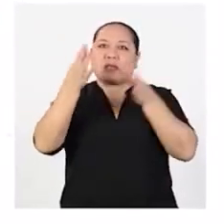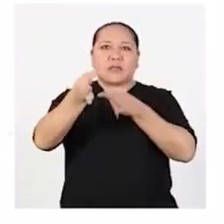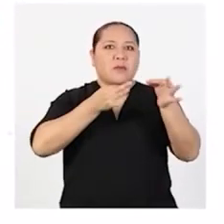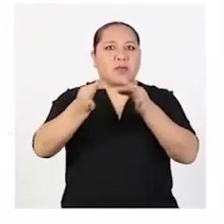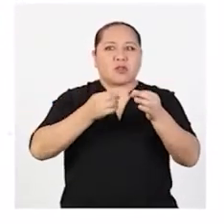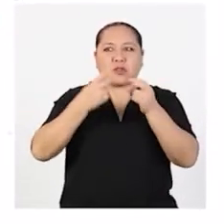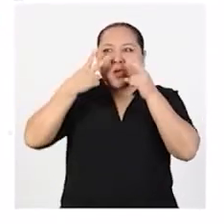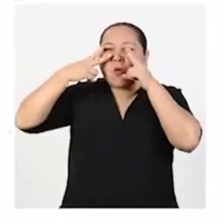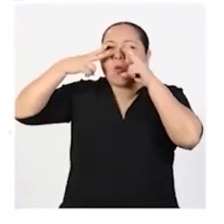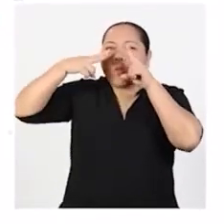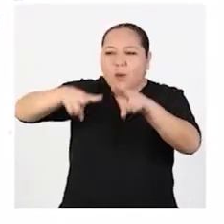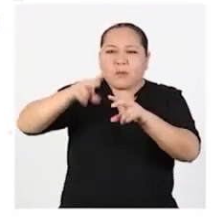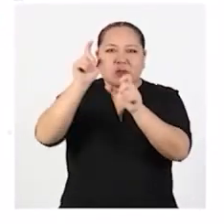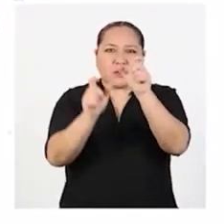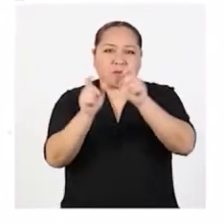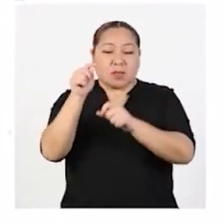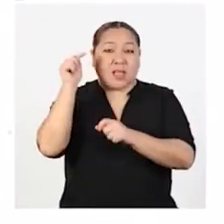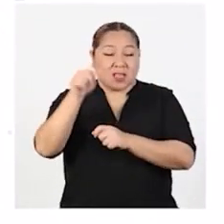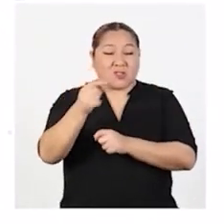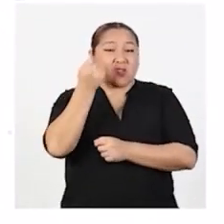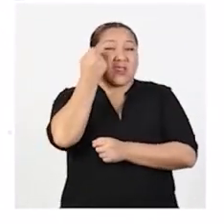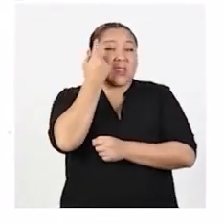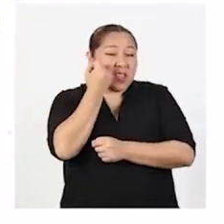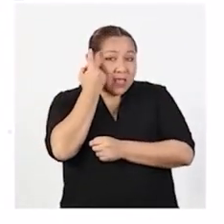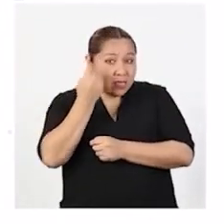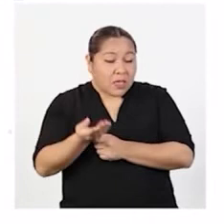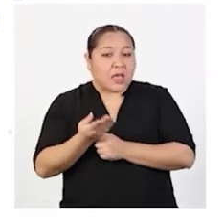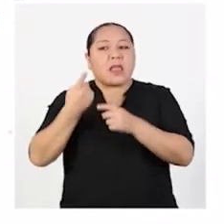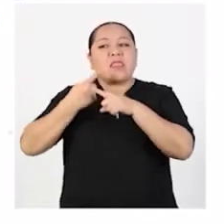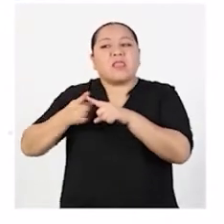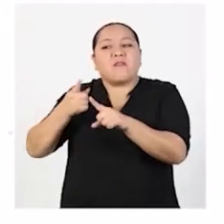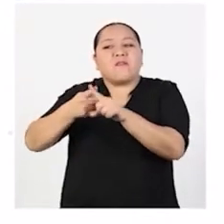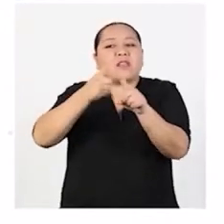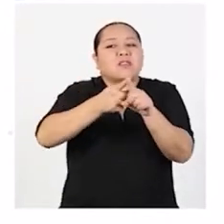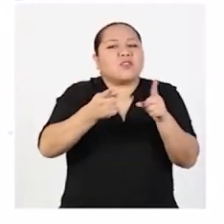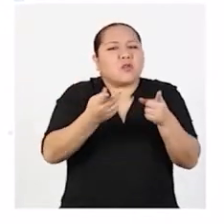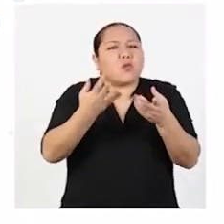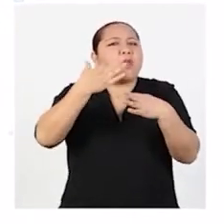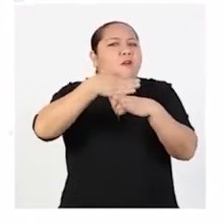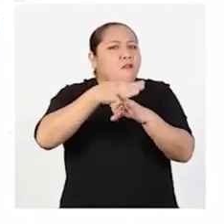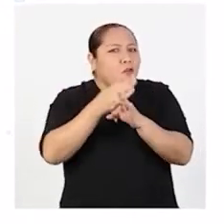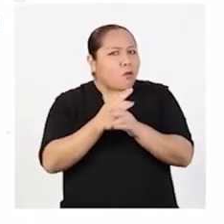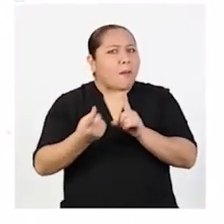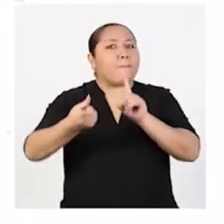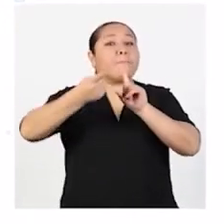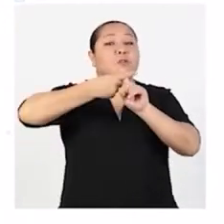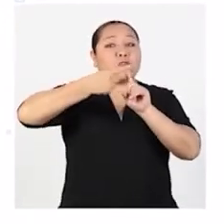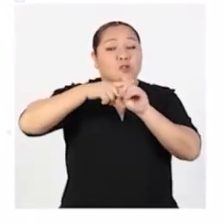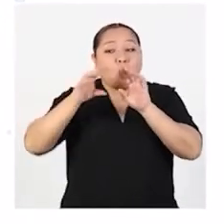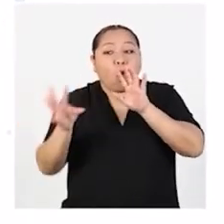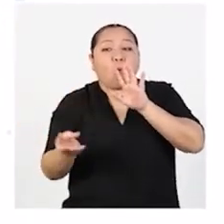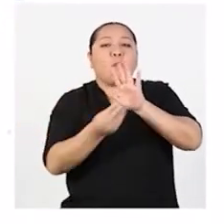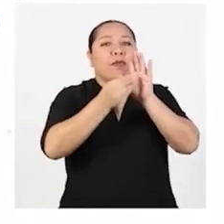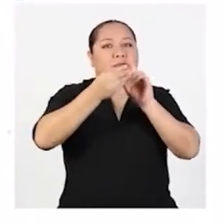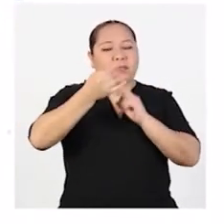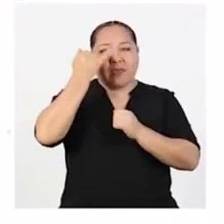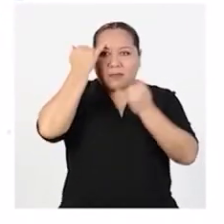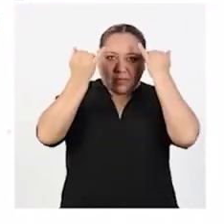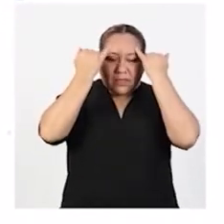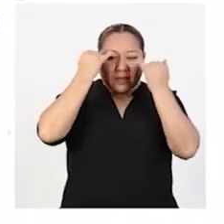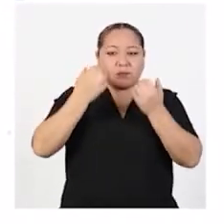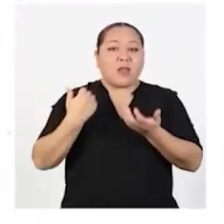humanos. Estas afirmaciones nos dan otra evidencia para desestimar el concepto de raza científicamente. Este hallazgo tiene